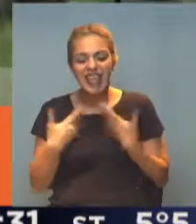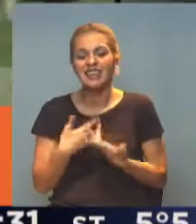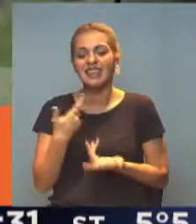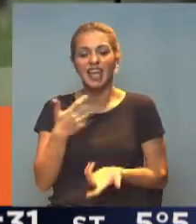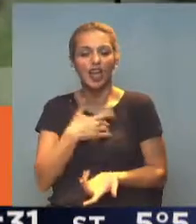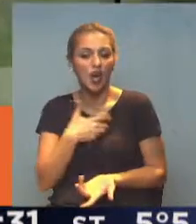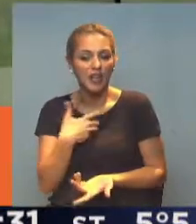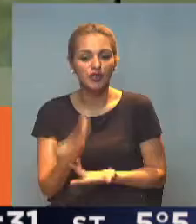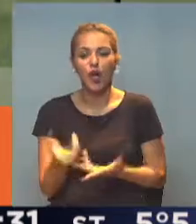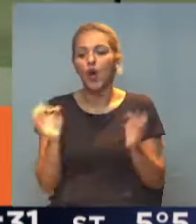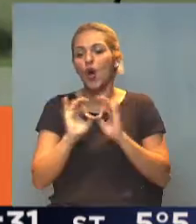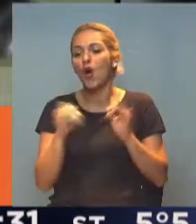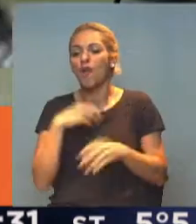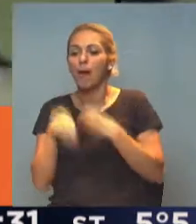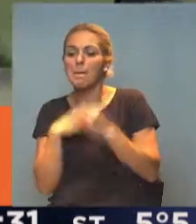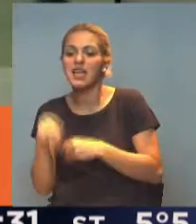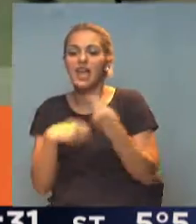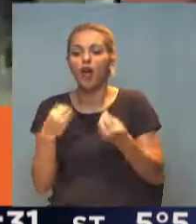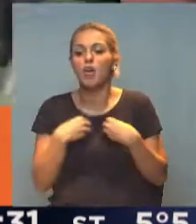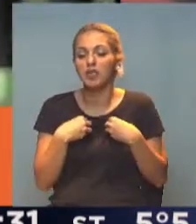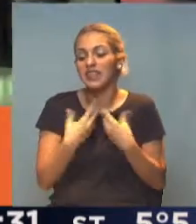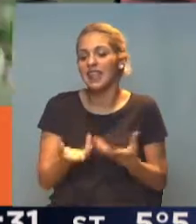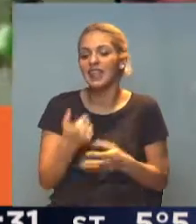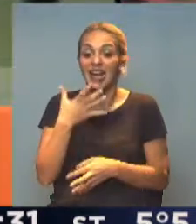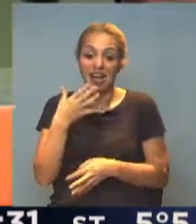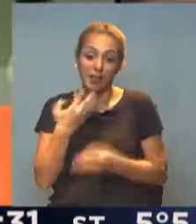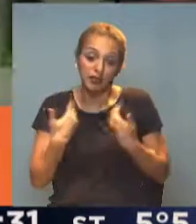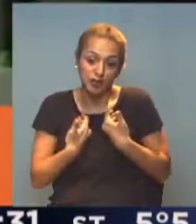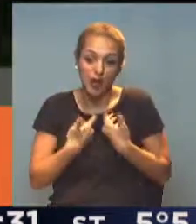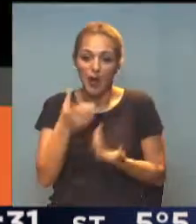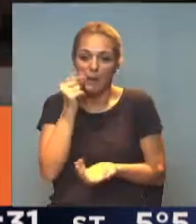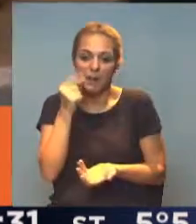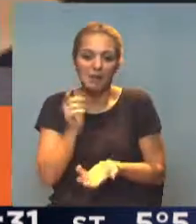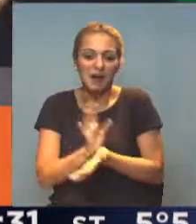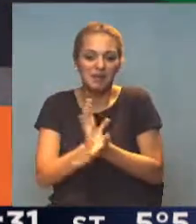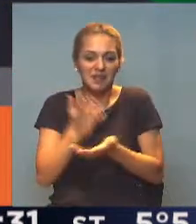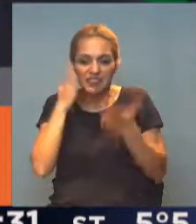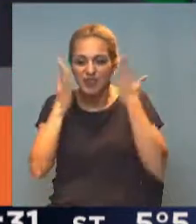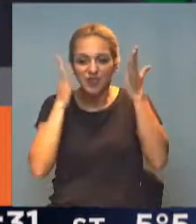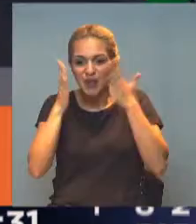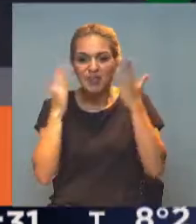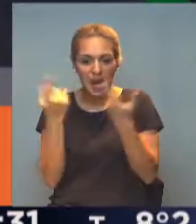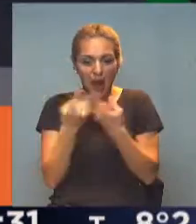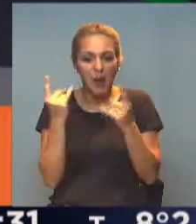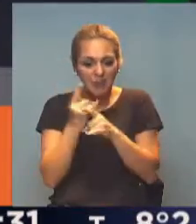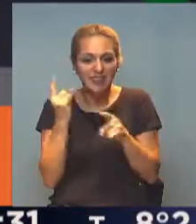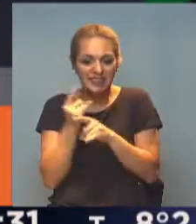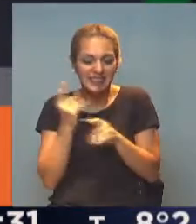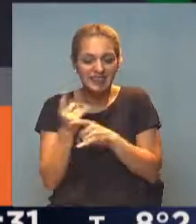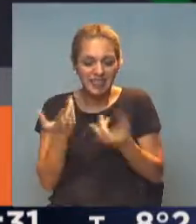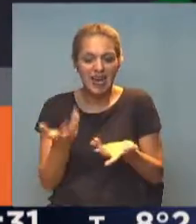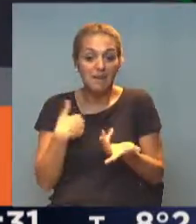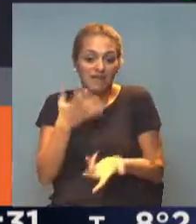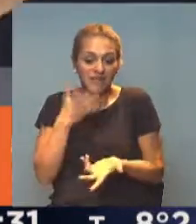esos minutos con el pibe? Es algo como padre, es algo que uno anhela. Y más haciendo lo que a uno